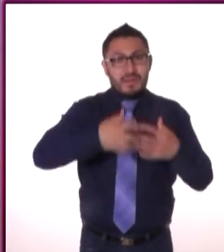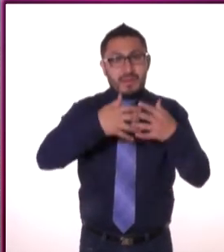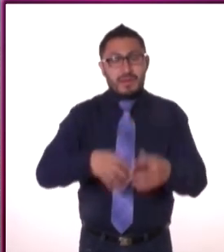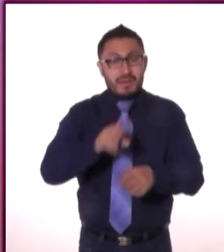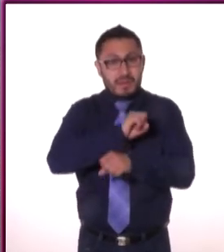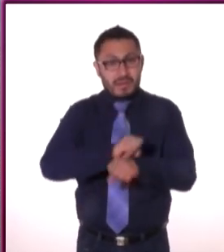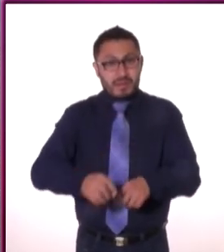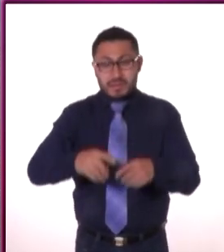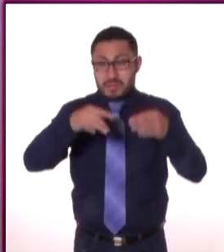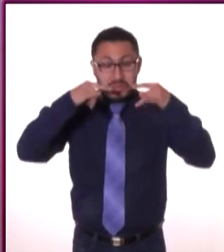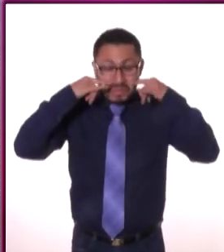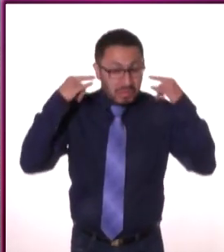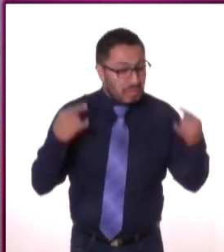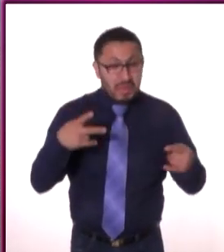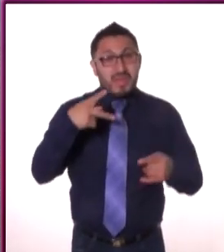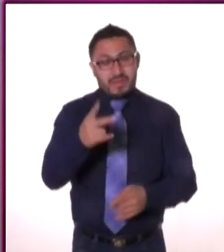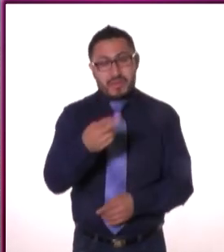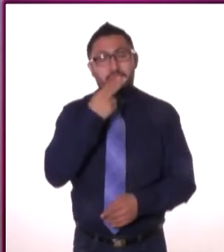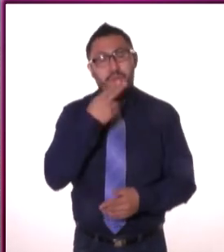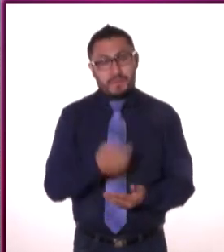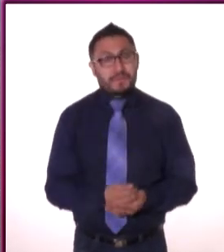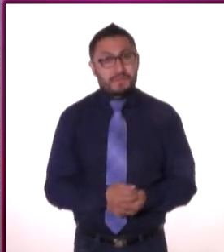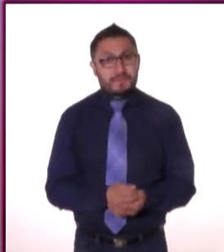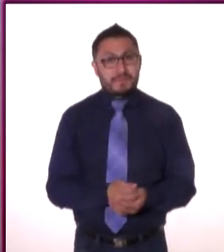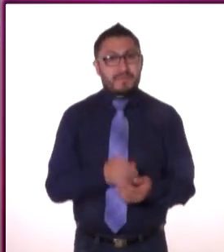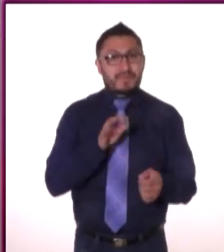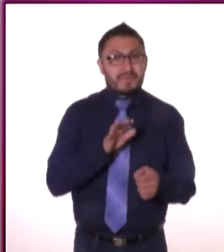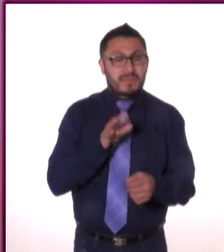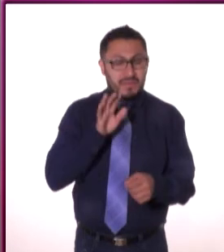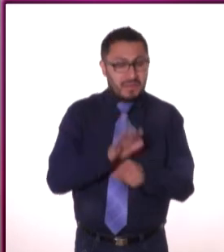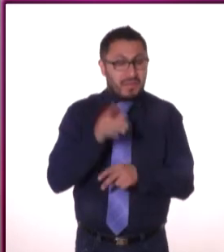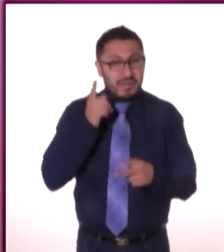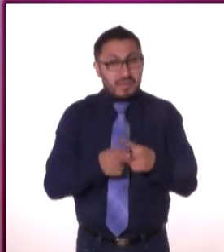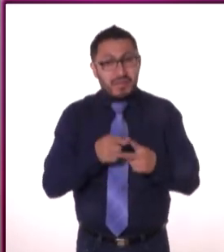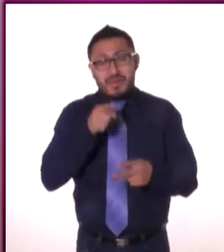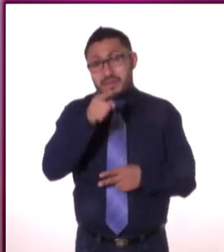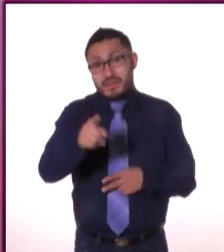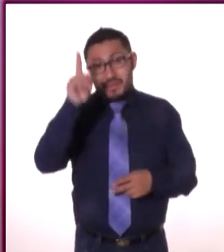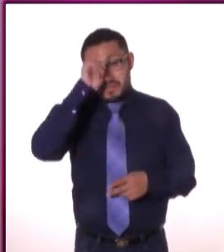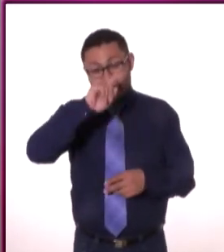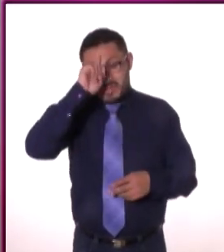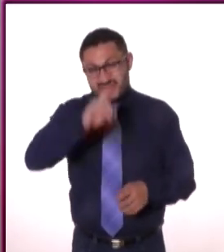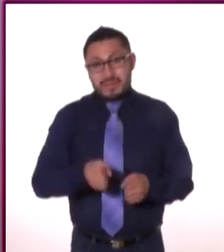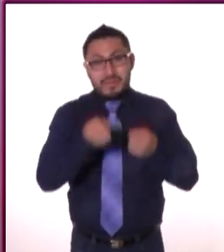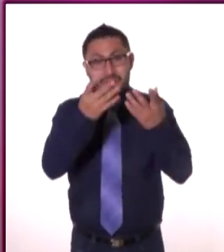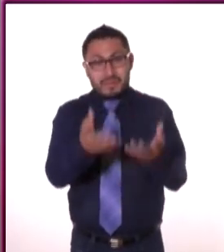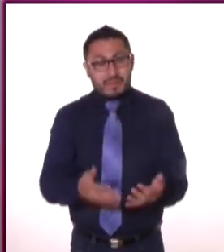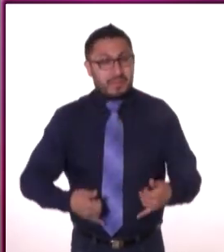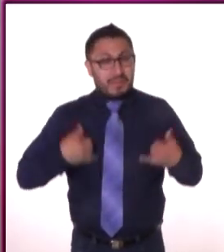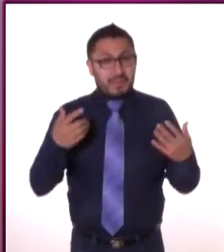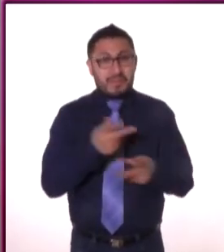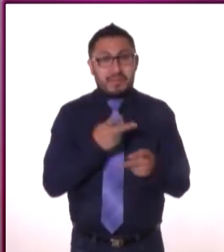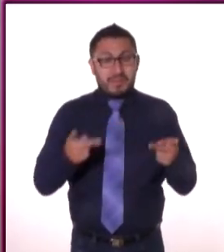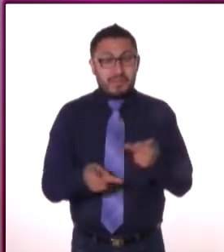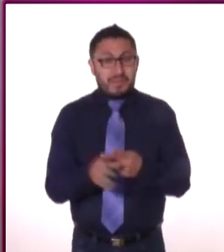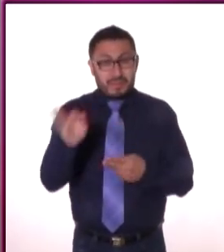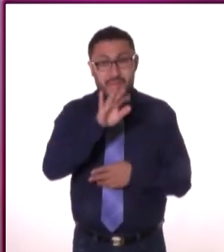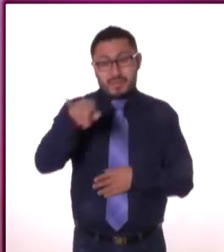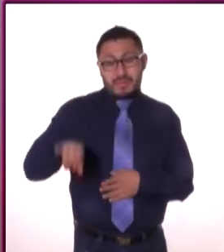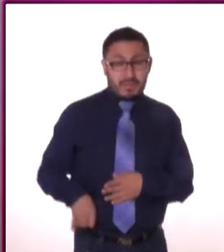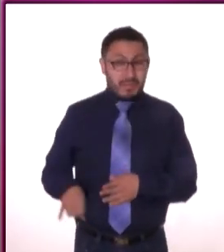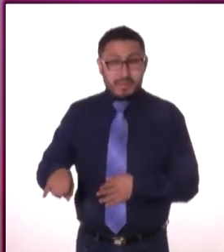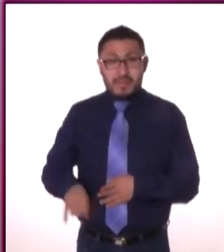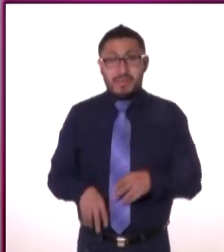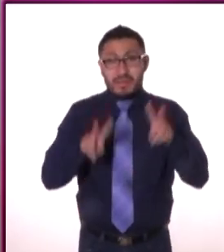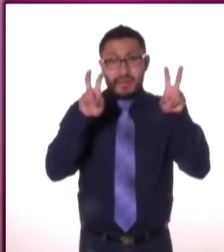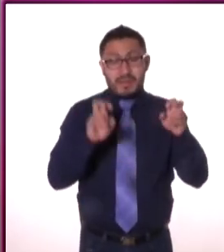estas máquinas simples y todo el tiempo, aunque no lo notamos, las estamos utilizando. ¿Y qué matemáticas podría recomendarle a los chicos de preparatoria,